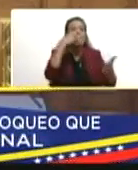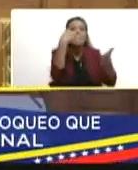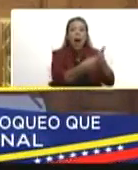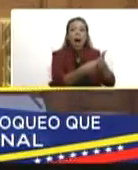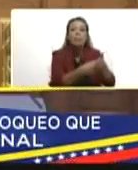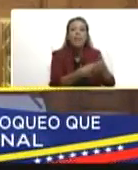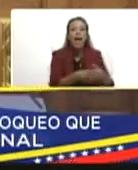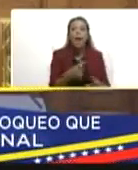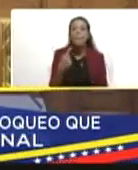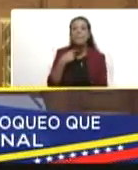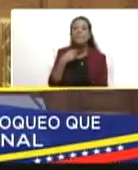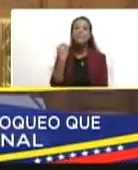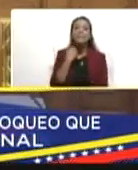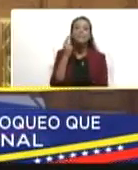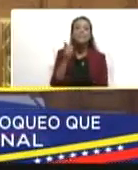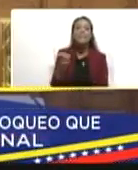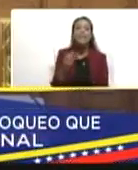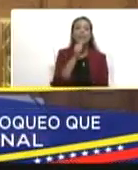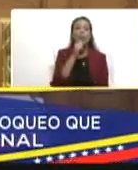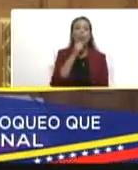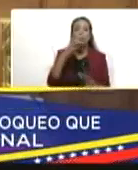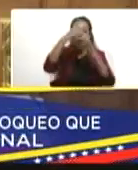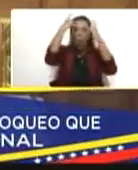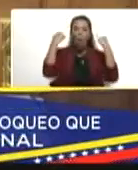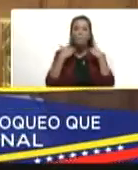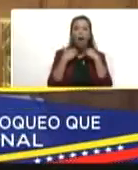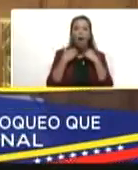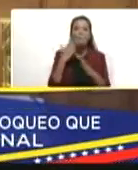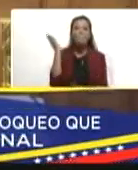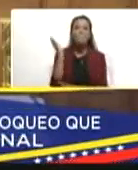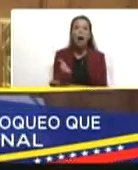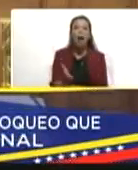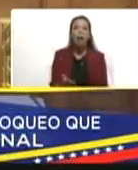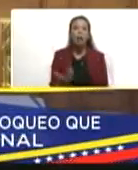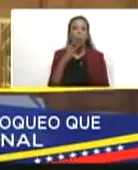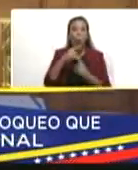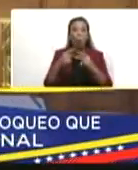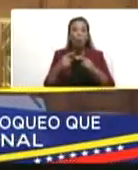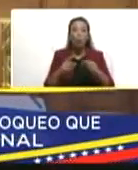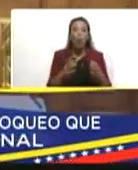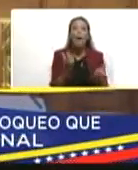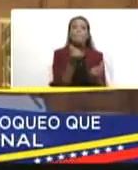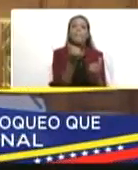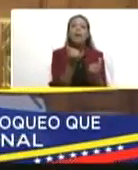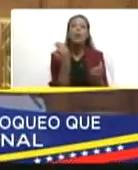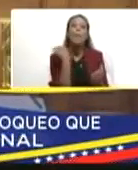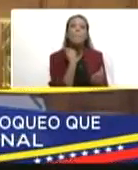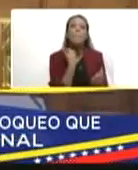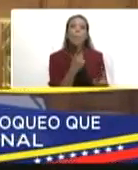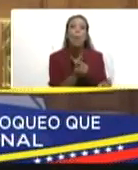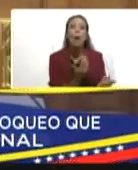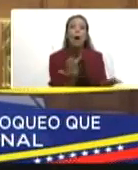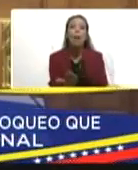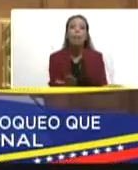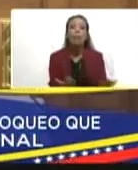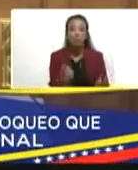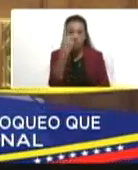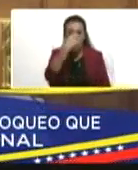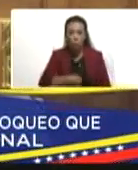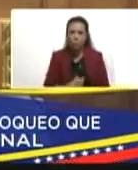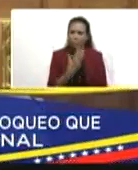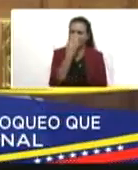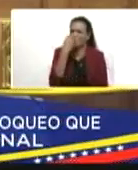irrisorio además a mi cabeza como jefe de estado y otros altos funcionarios sigue